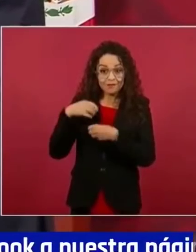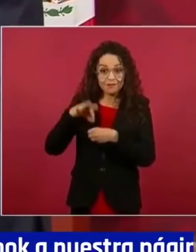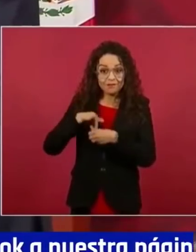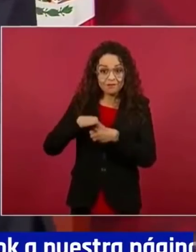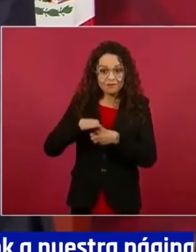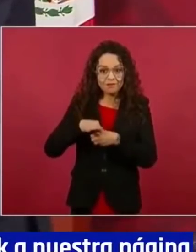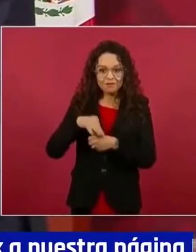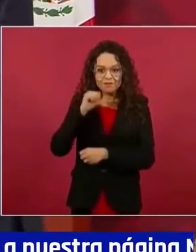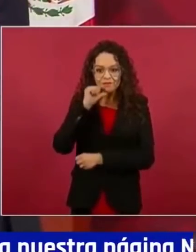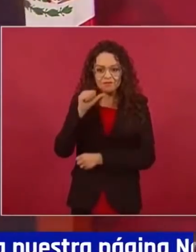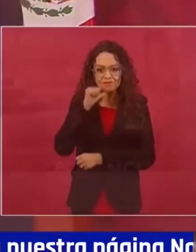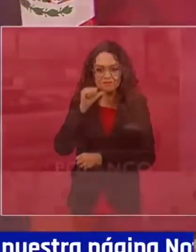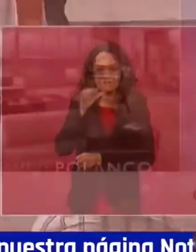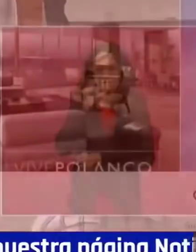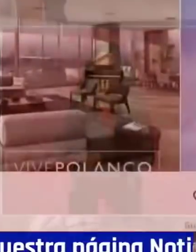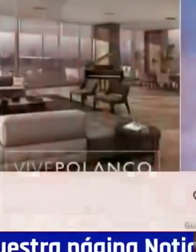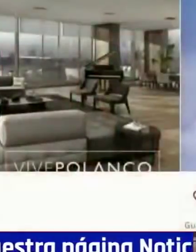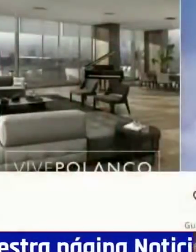228 mil